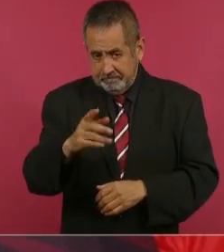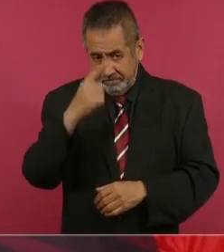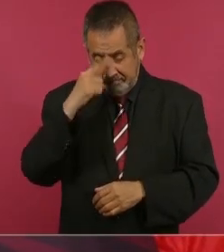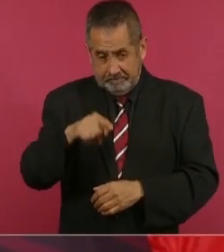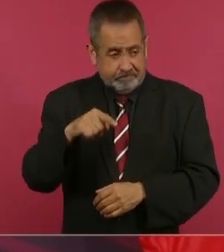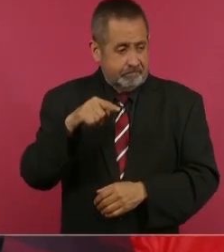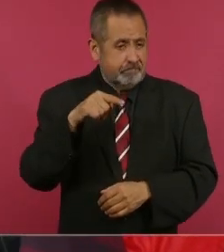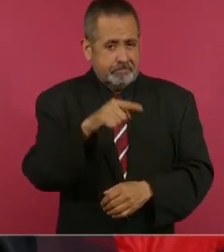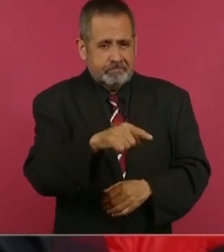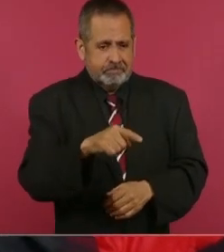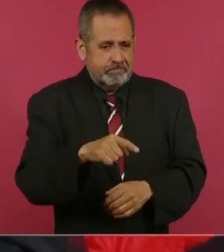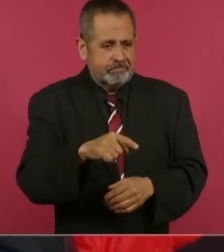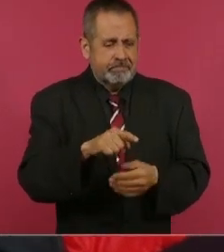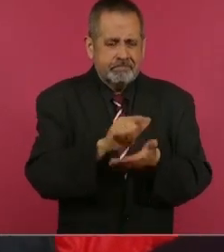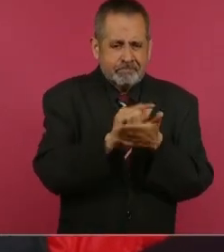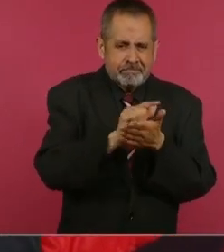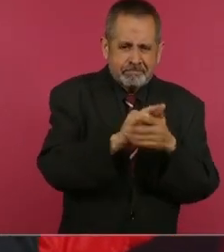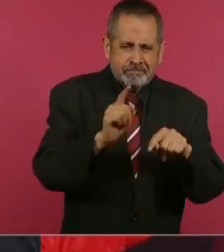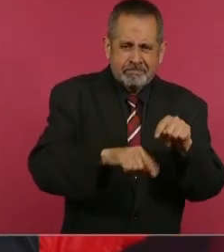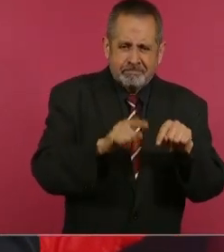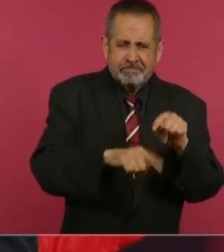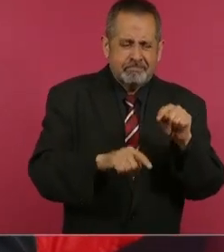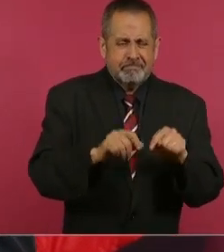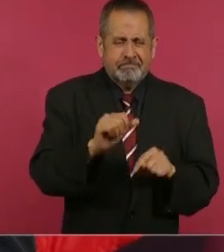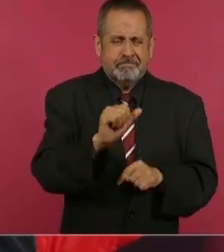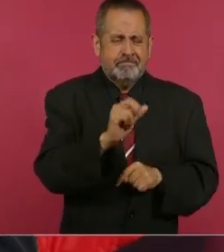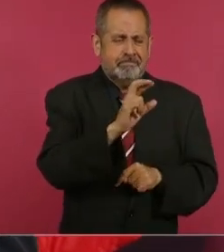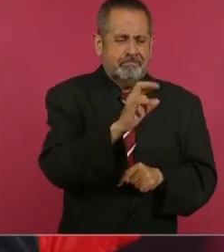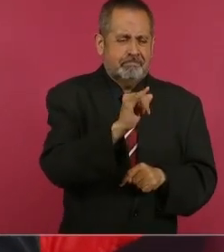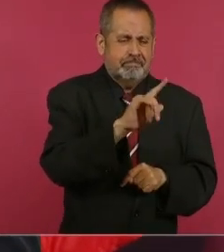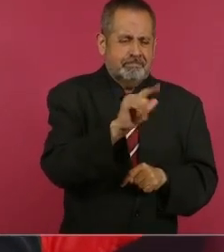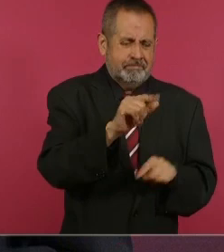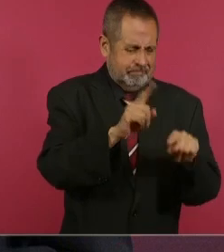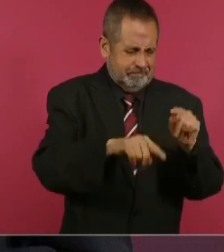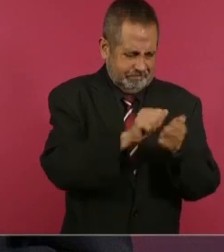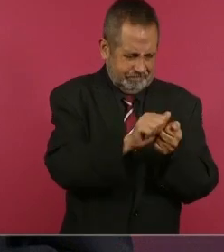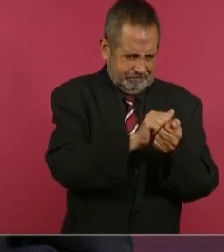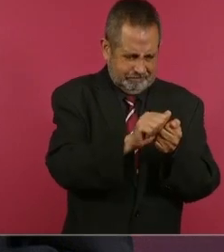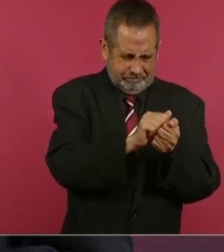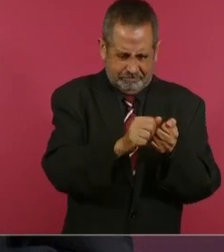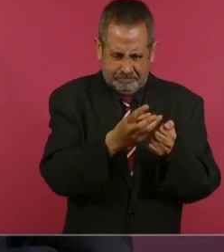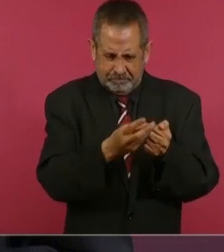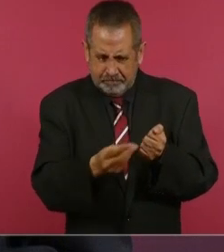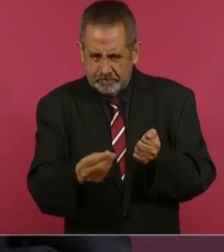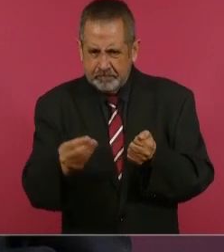para quitar la arcilla y poder utilizar el litio.